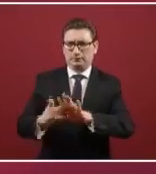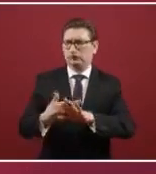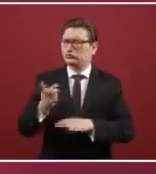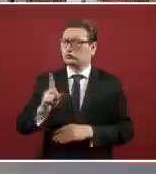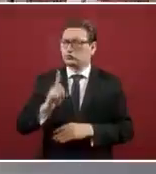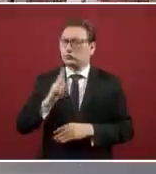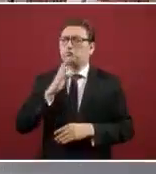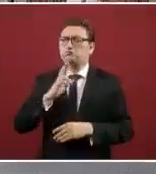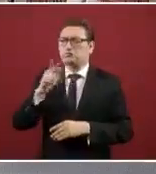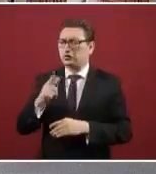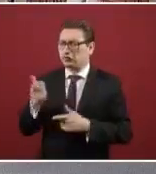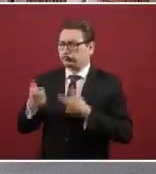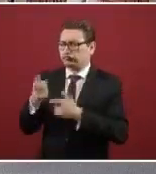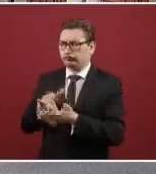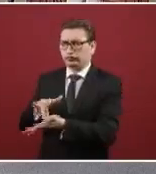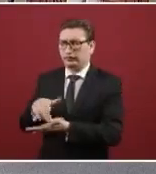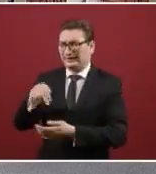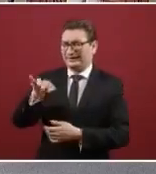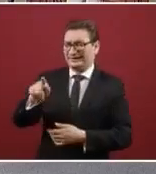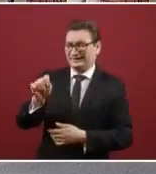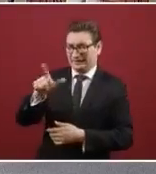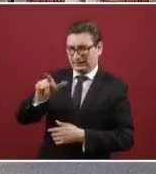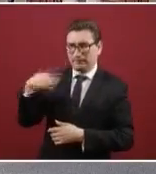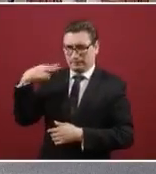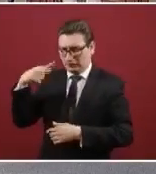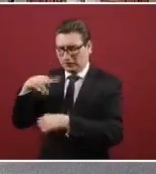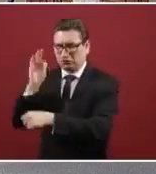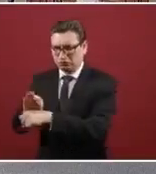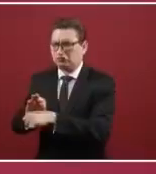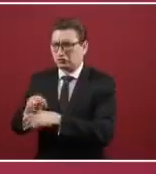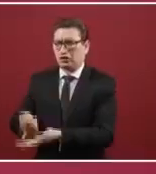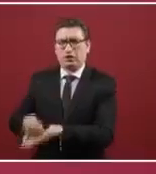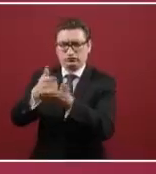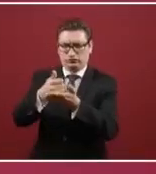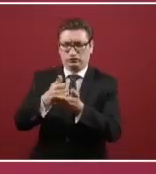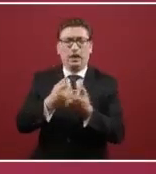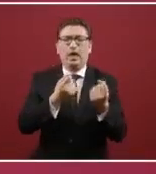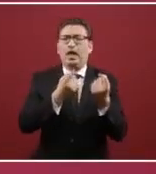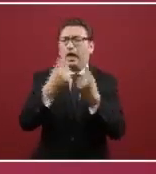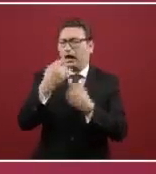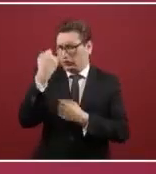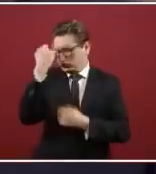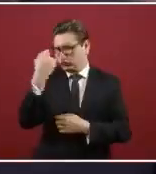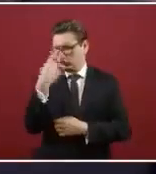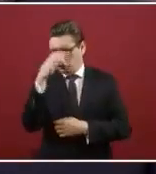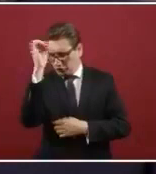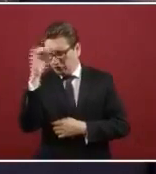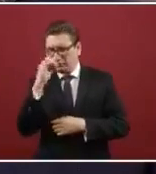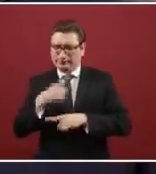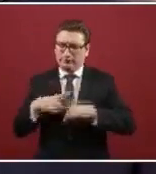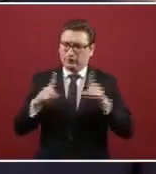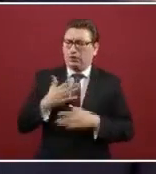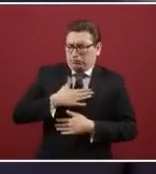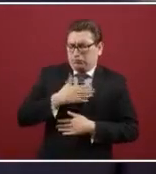es conveniente la inversión de Nestlé en Veracruz. Hay quienes opinan distinto, respecto a